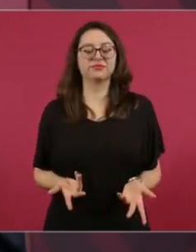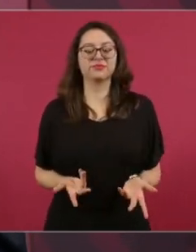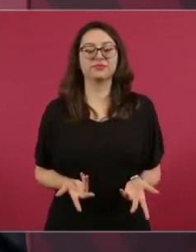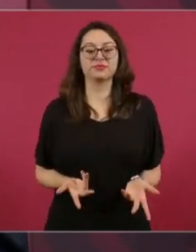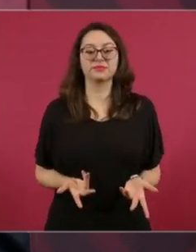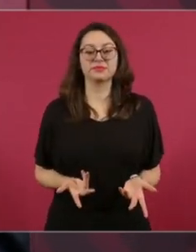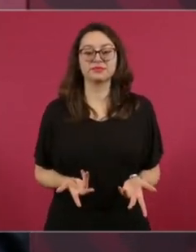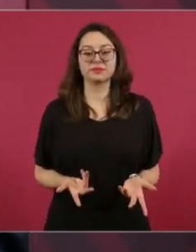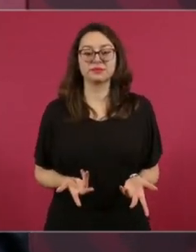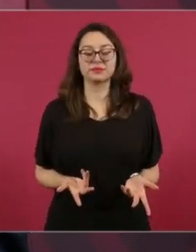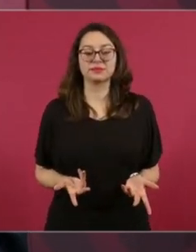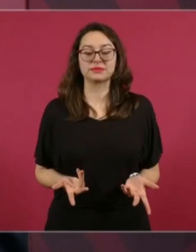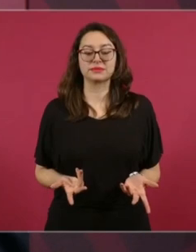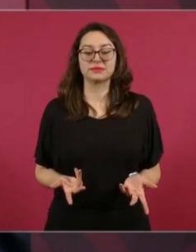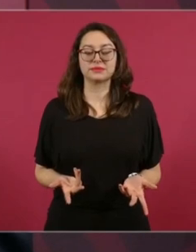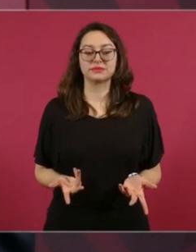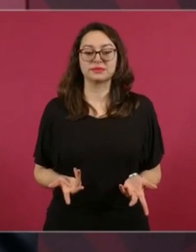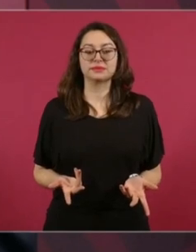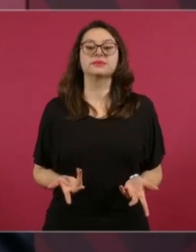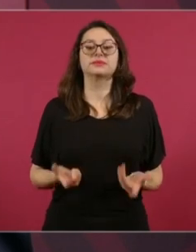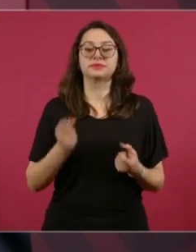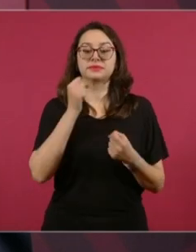eran